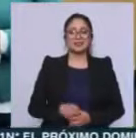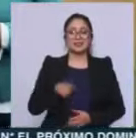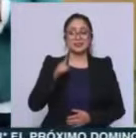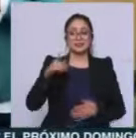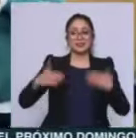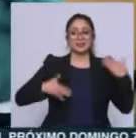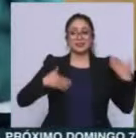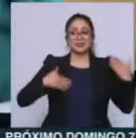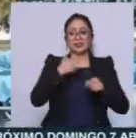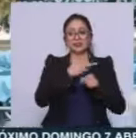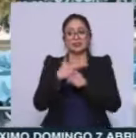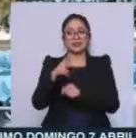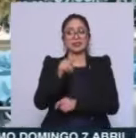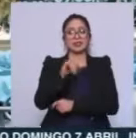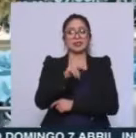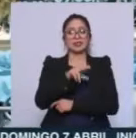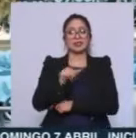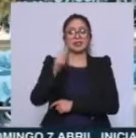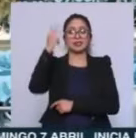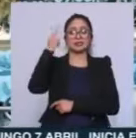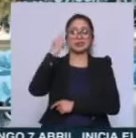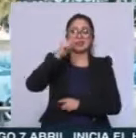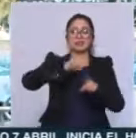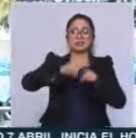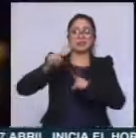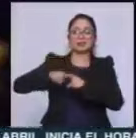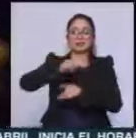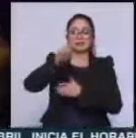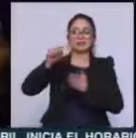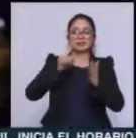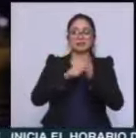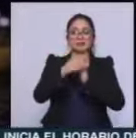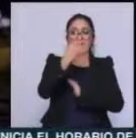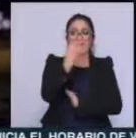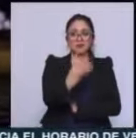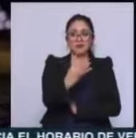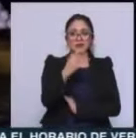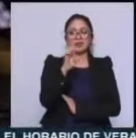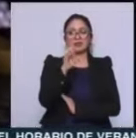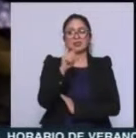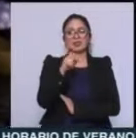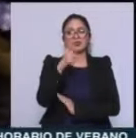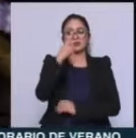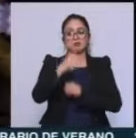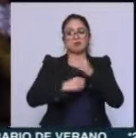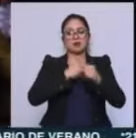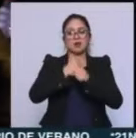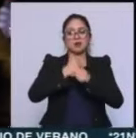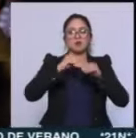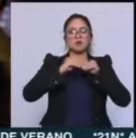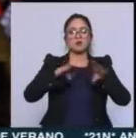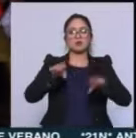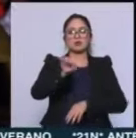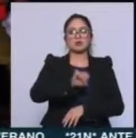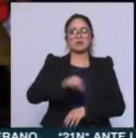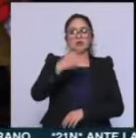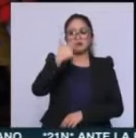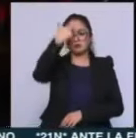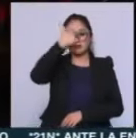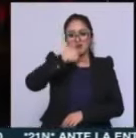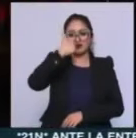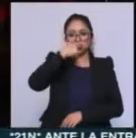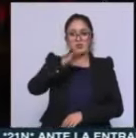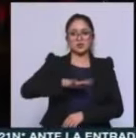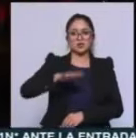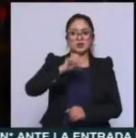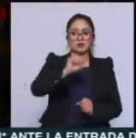Disfruta del documental Tierra, un viaje por diferentes ecosistemas durante las 4 estaciones del año, que se proyectará el sábado a las 8 de la